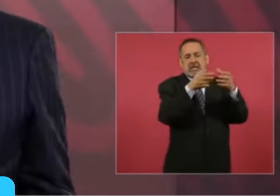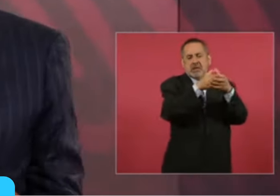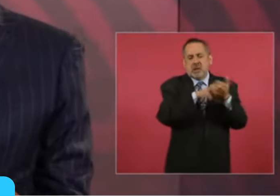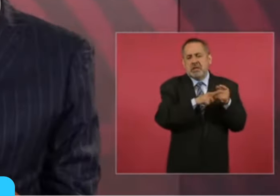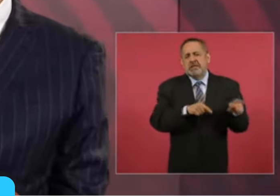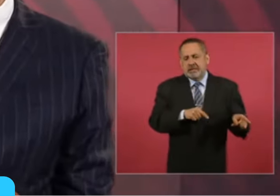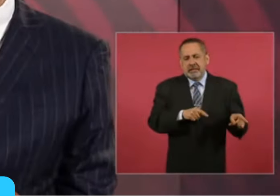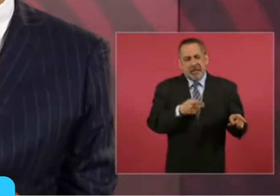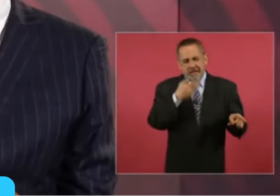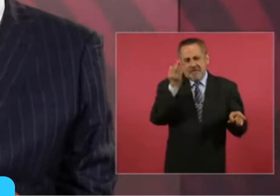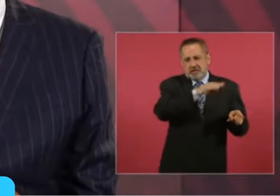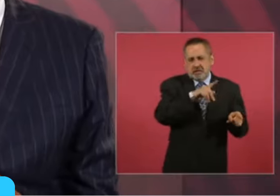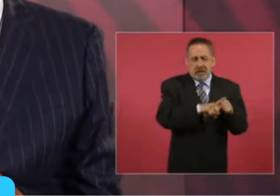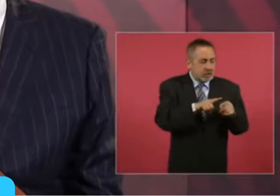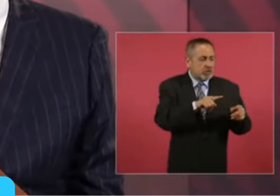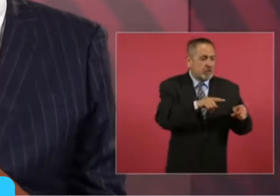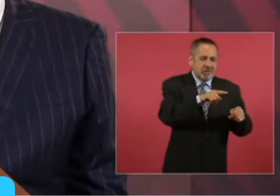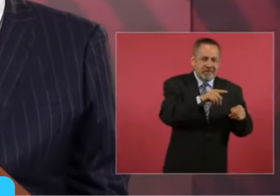una patraña arriba.